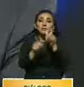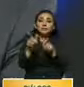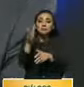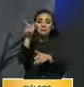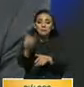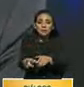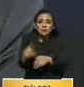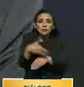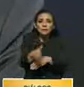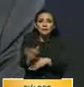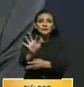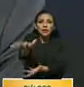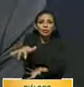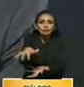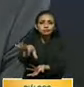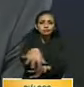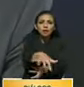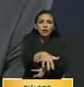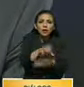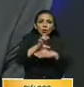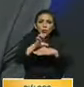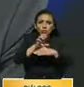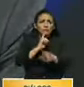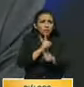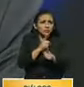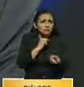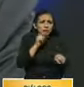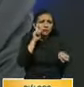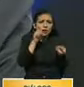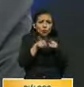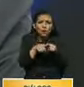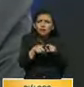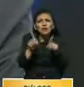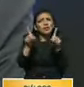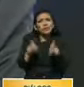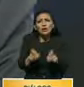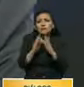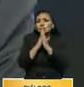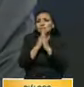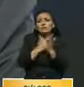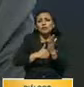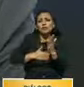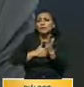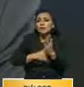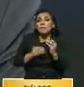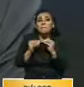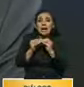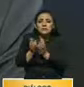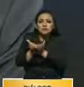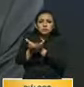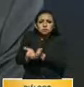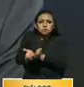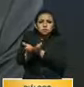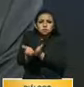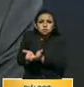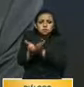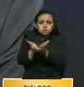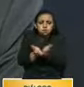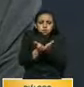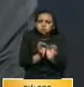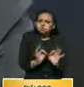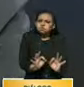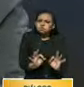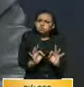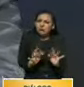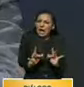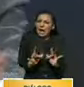toda la costa ecuatoriana están totalmente de acuerdo conmigo. 10 segundos. Con establecer definitivamente la flota pesquera de alto calado